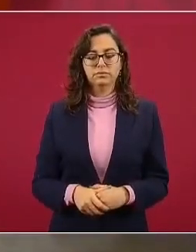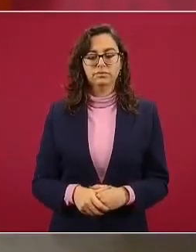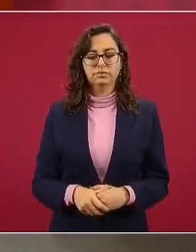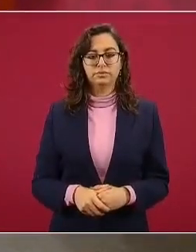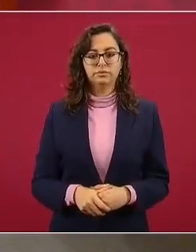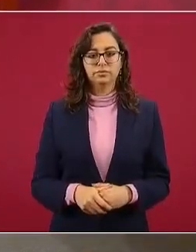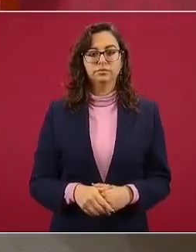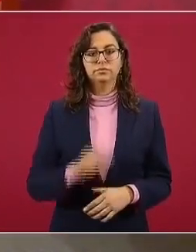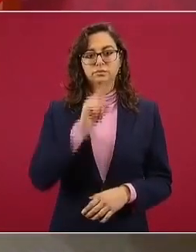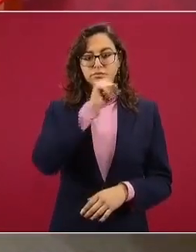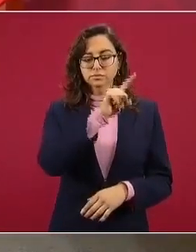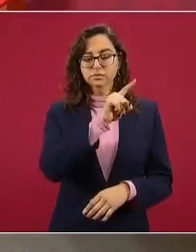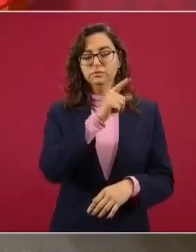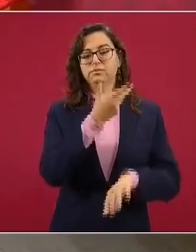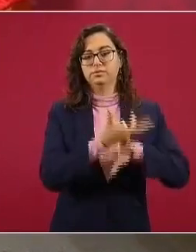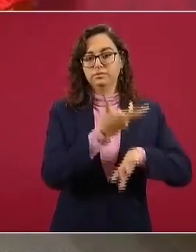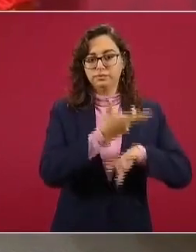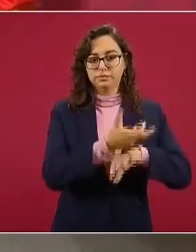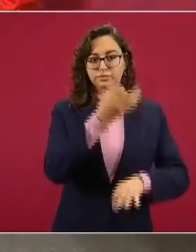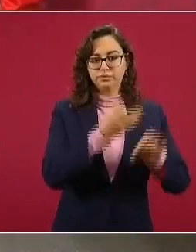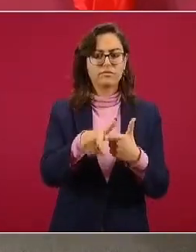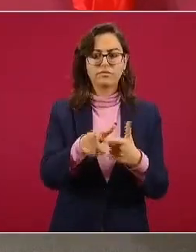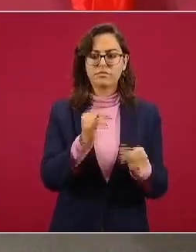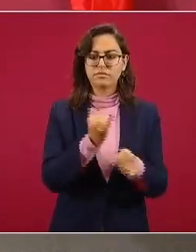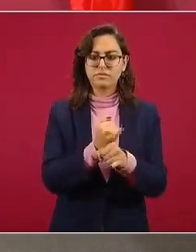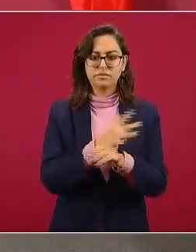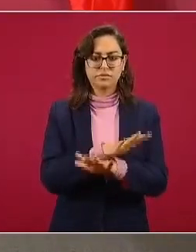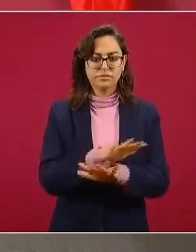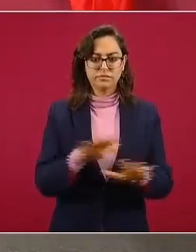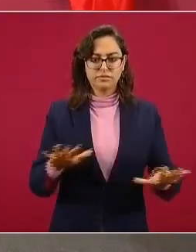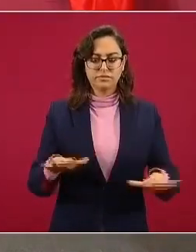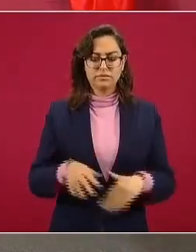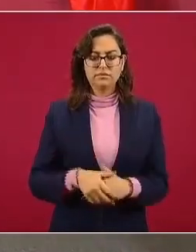en conjunto con la Fiscalía de México.